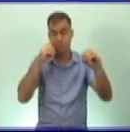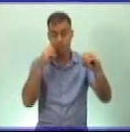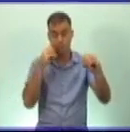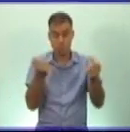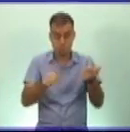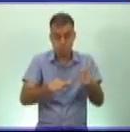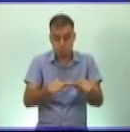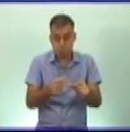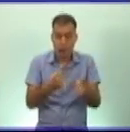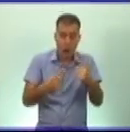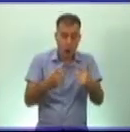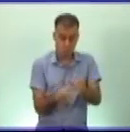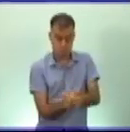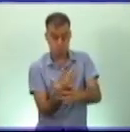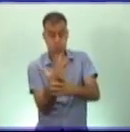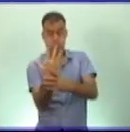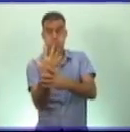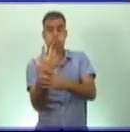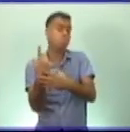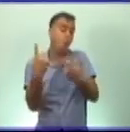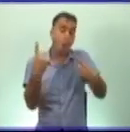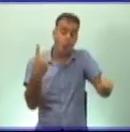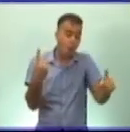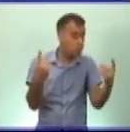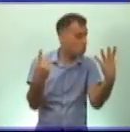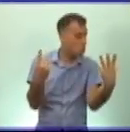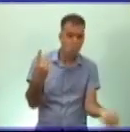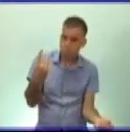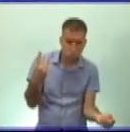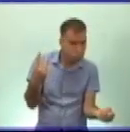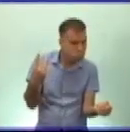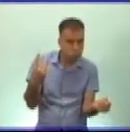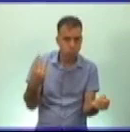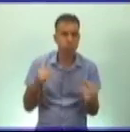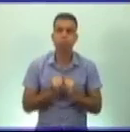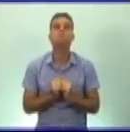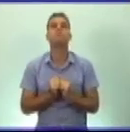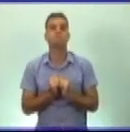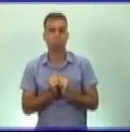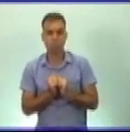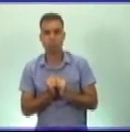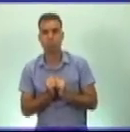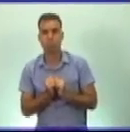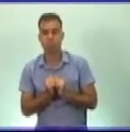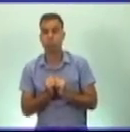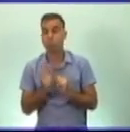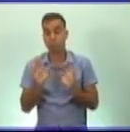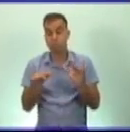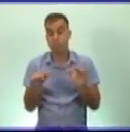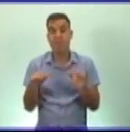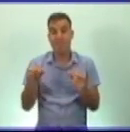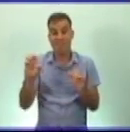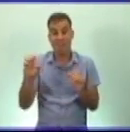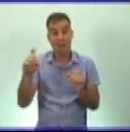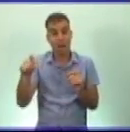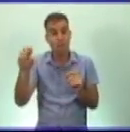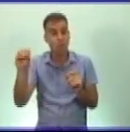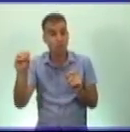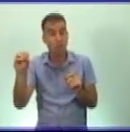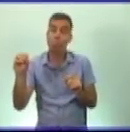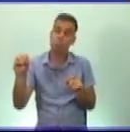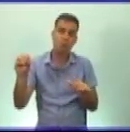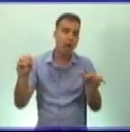otras absorben energía, es decir, que según el criterio energético pueden ser tanto reacciones exotérmicas como